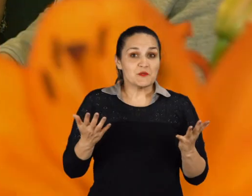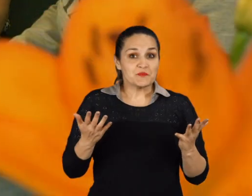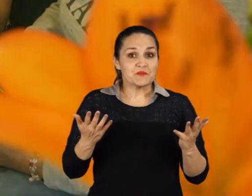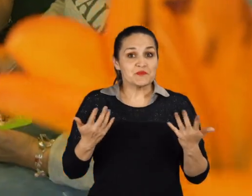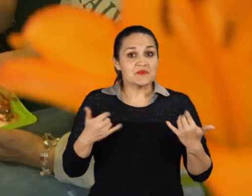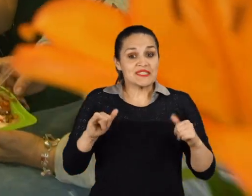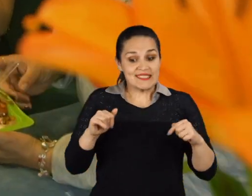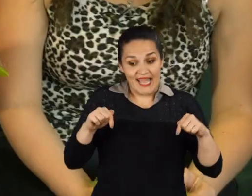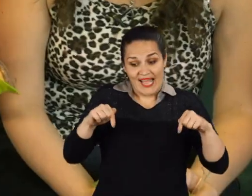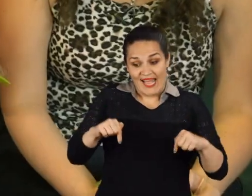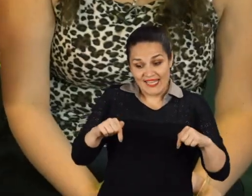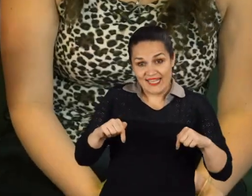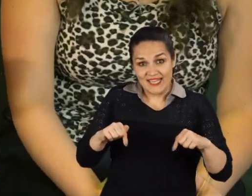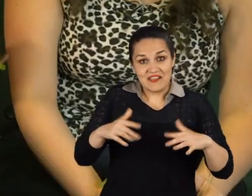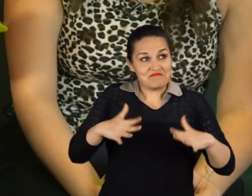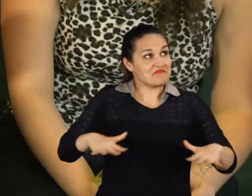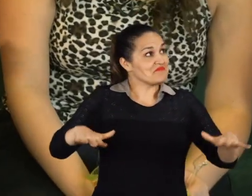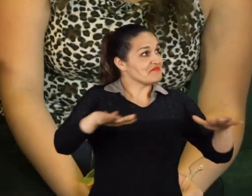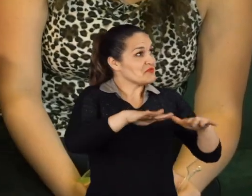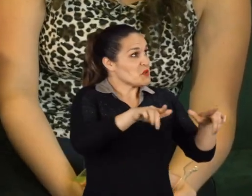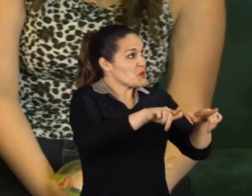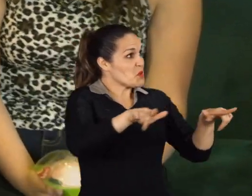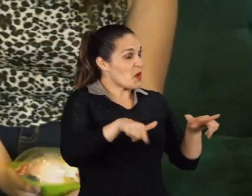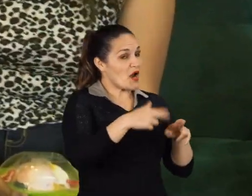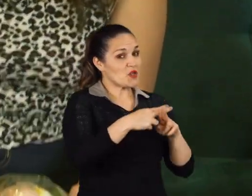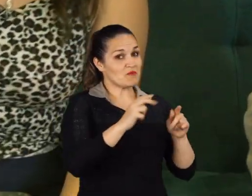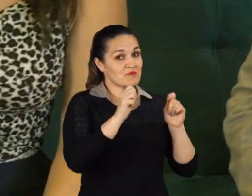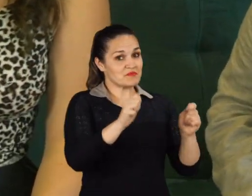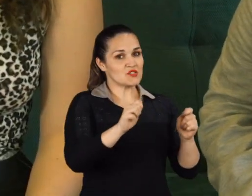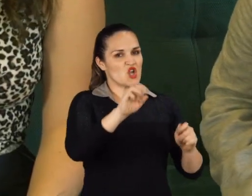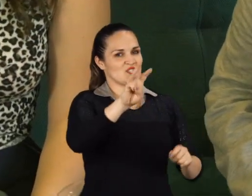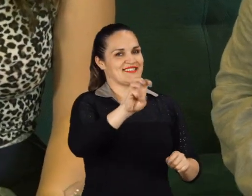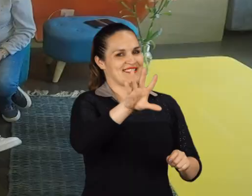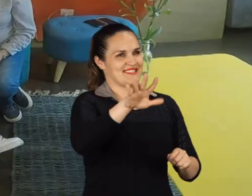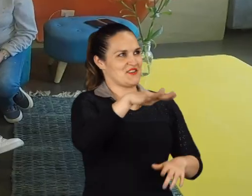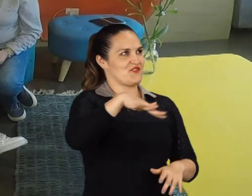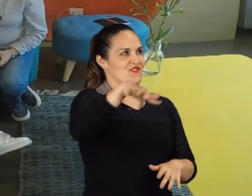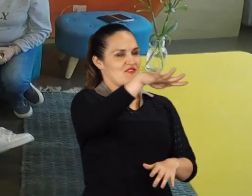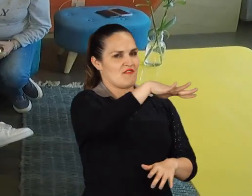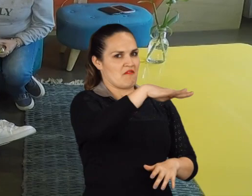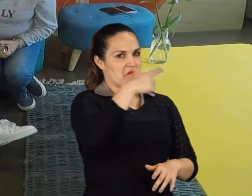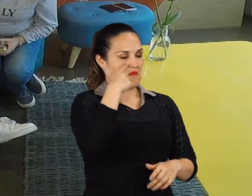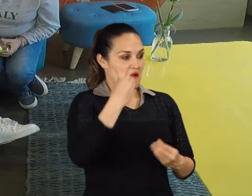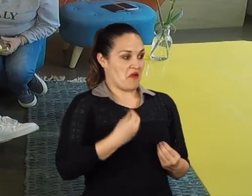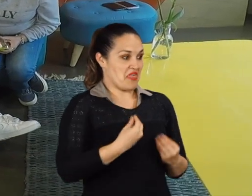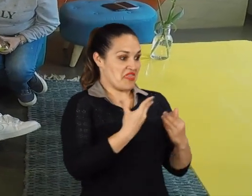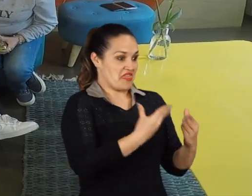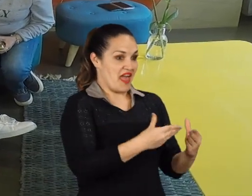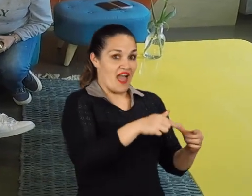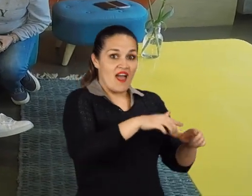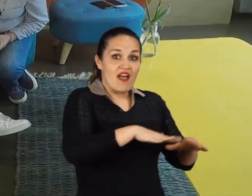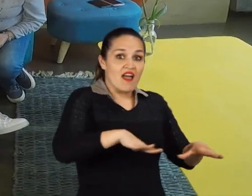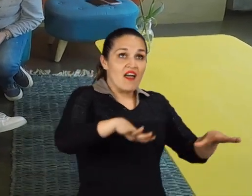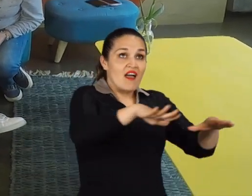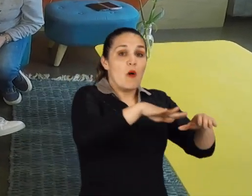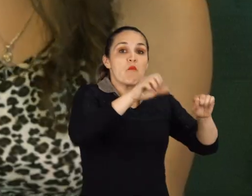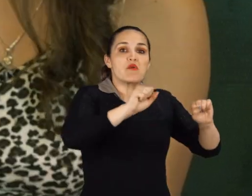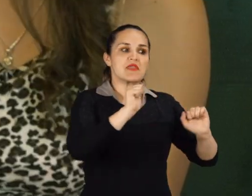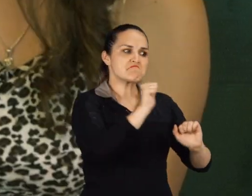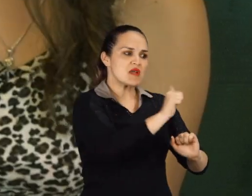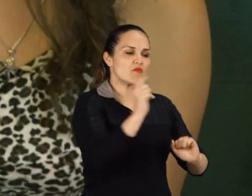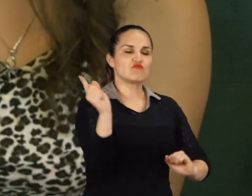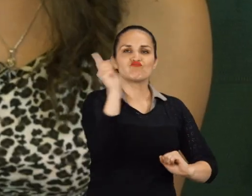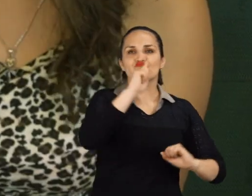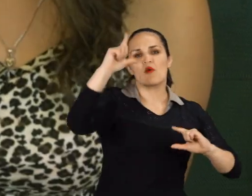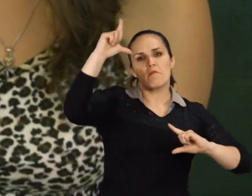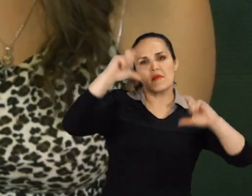Bueno, ya que estamos aquí en Espacio 85, te tenemos un regalo, un bono para que tú grabes tus videos o puedas hacer aquí